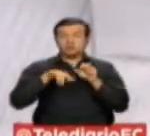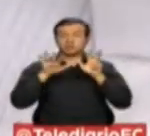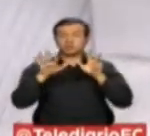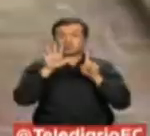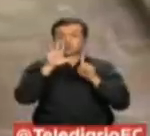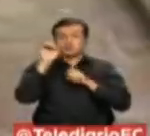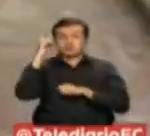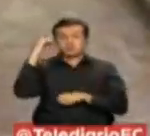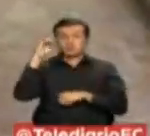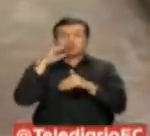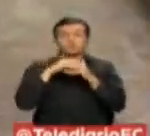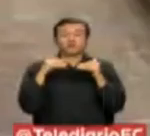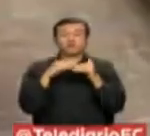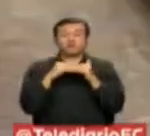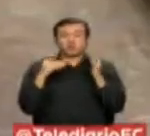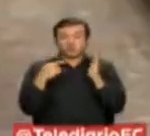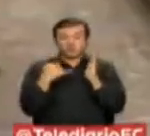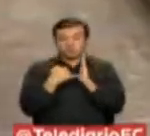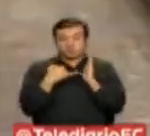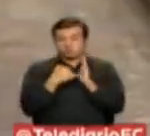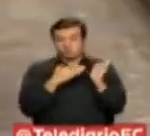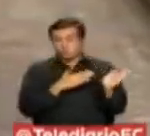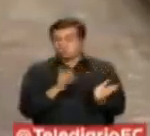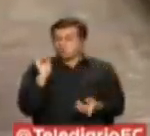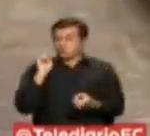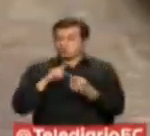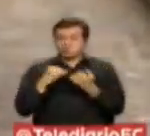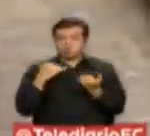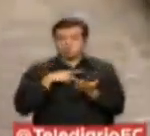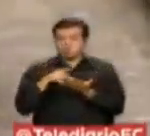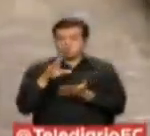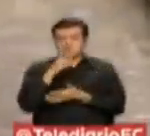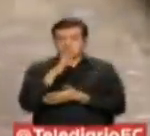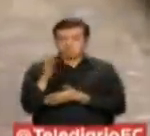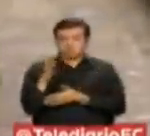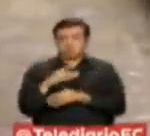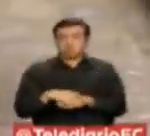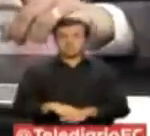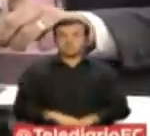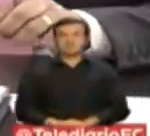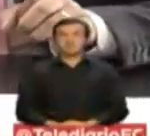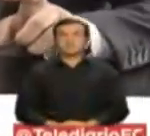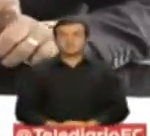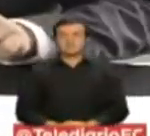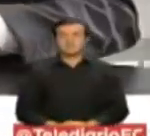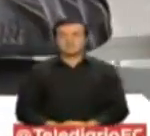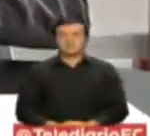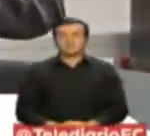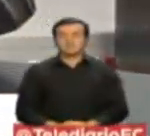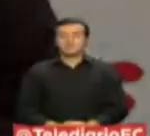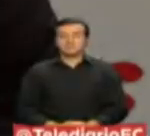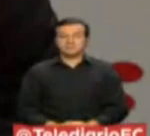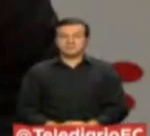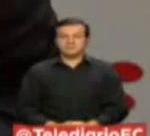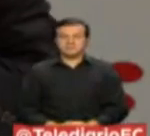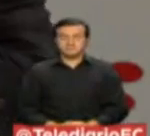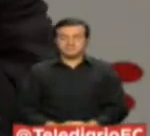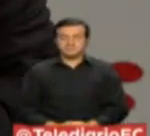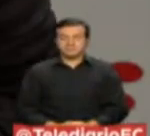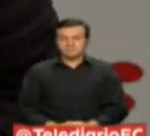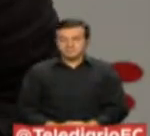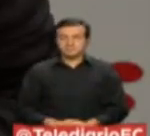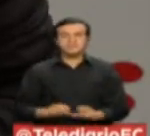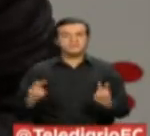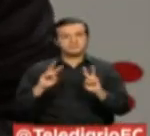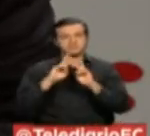millones de dólares generados sobre los impuestos que no han pagado las empresas consideradas fantasmas. Ivana Paredes, Telediario. Sobre